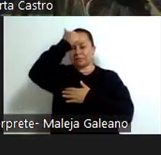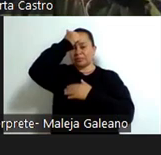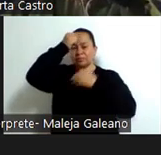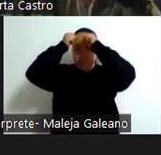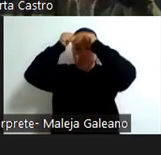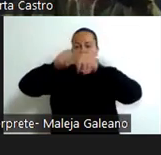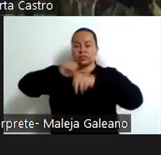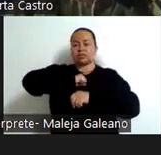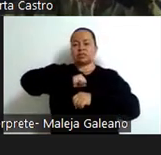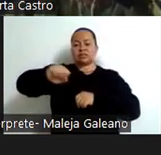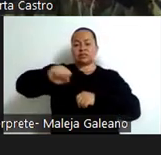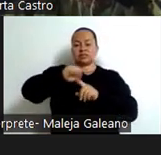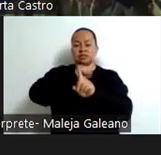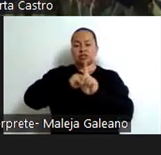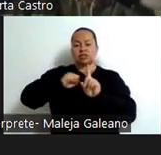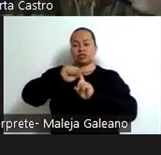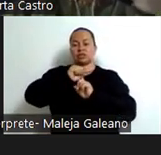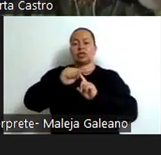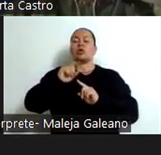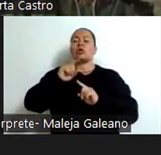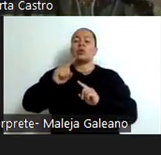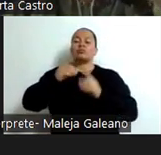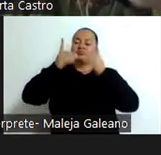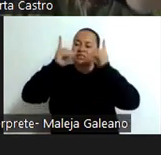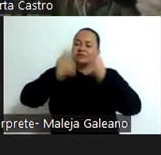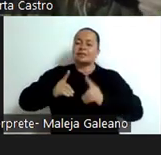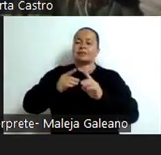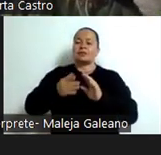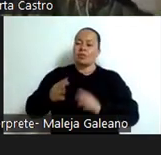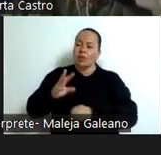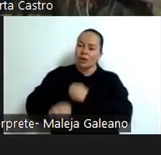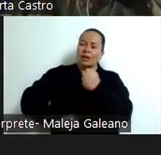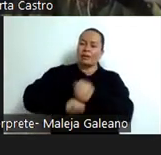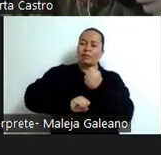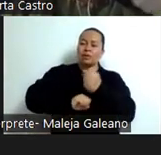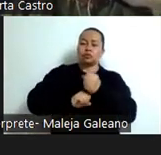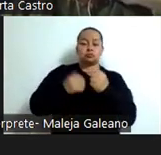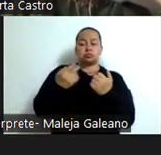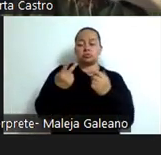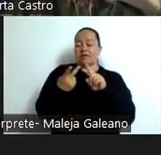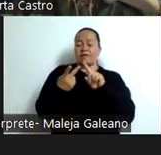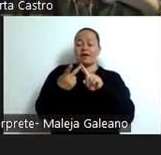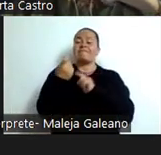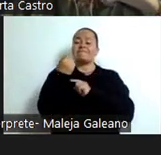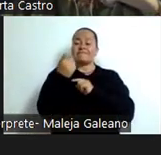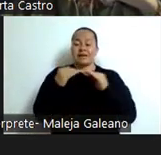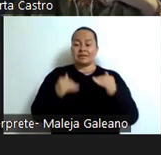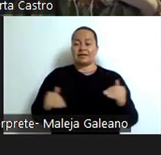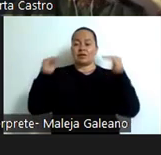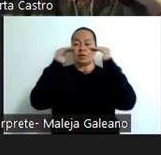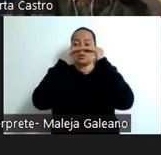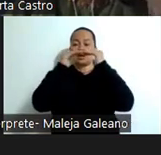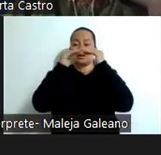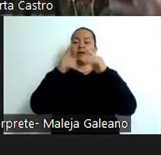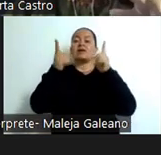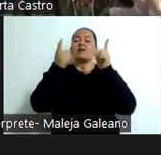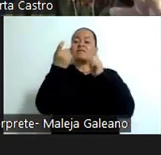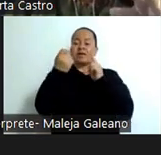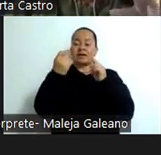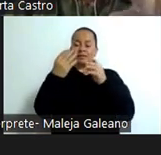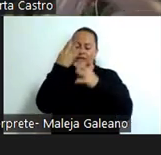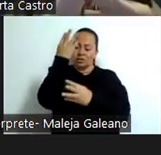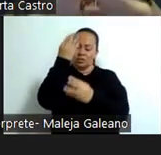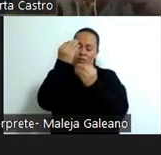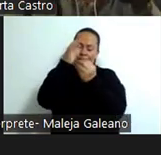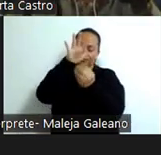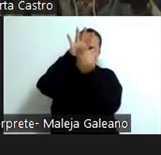son la dignidad y la solidaridad todavía no estamos hablando de igualdad y todavía no estamos hablando de no discriminación en esta sentencia